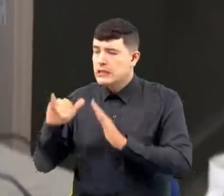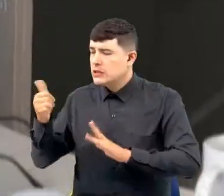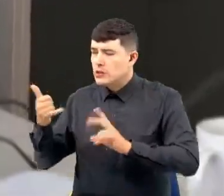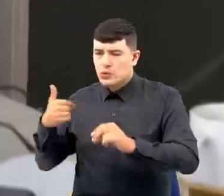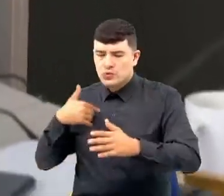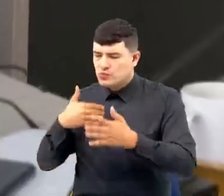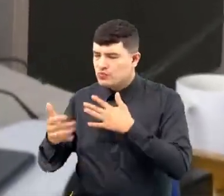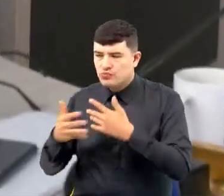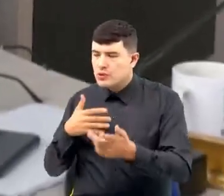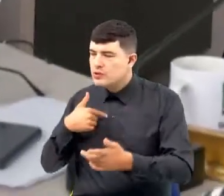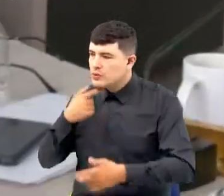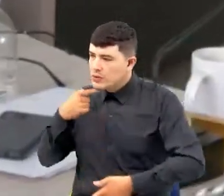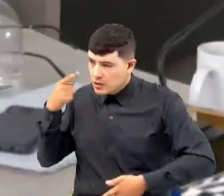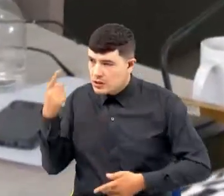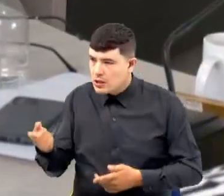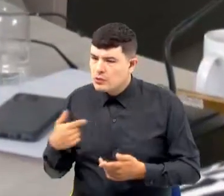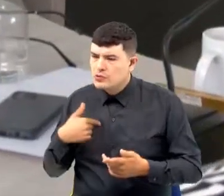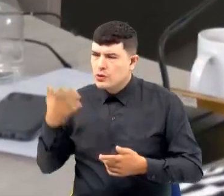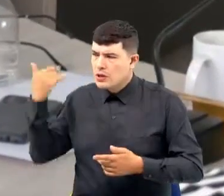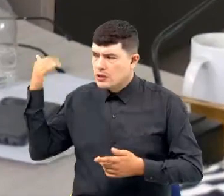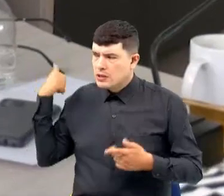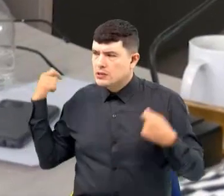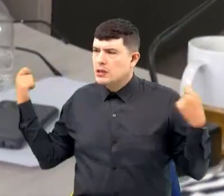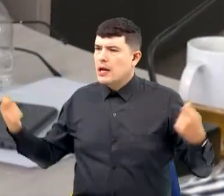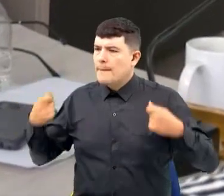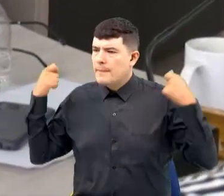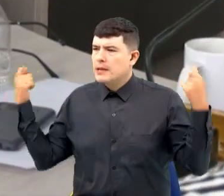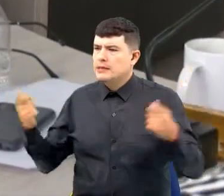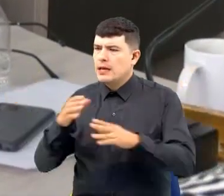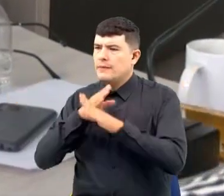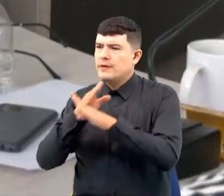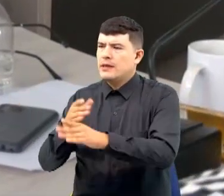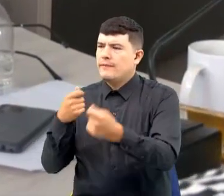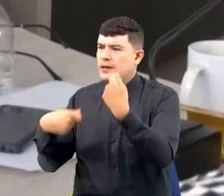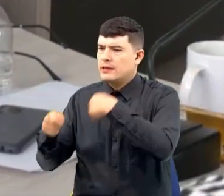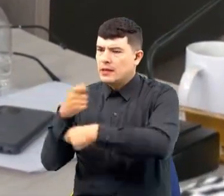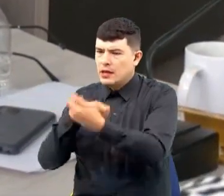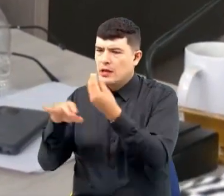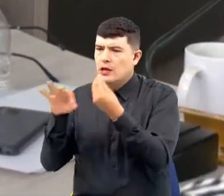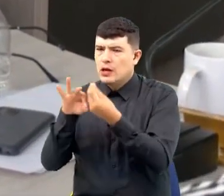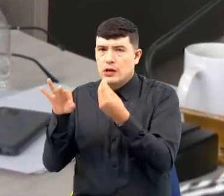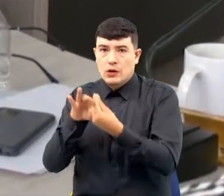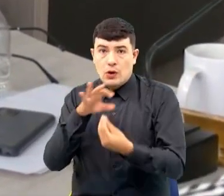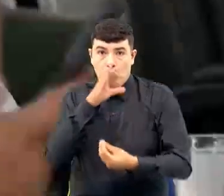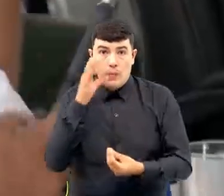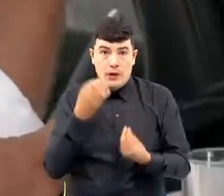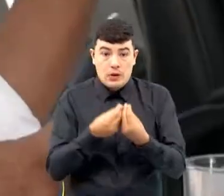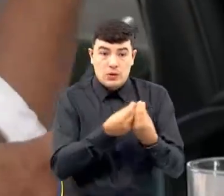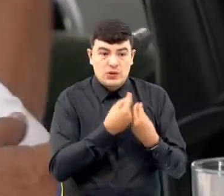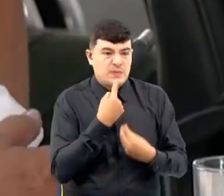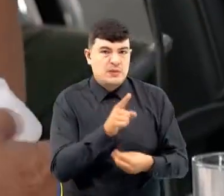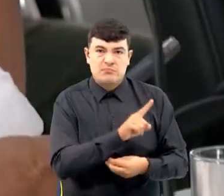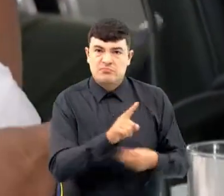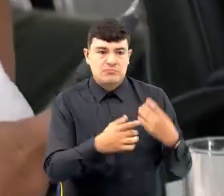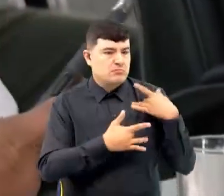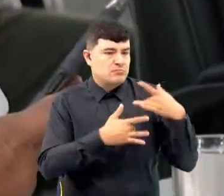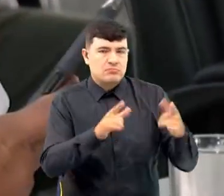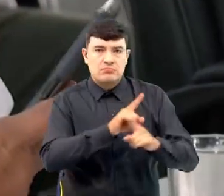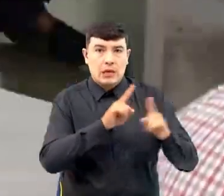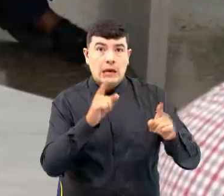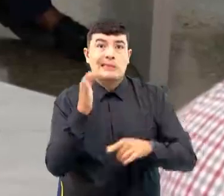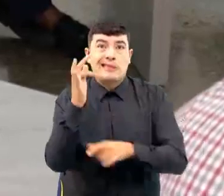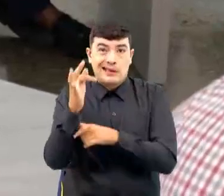yo iba a hacer la campaña de prevención contra el delito de la droga y él me dijo que eso no servía para nada, que no me colaboraba. Y ahí está el